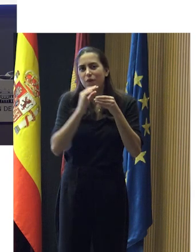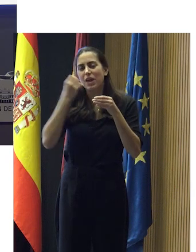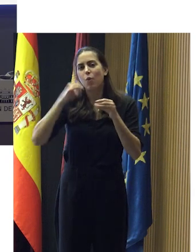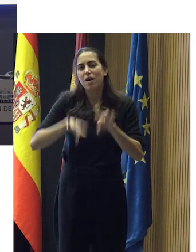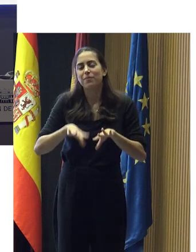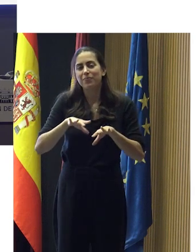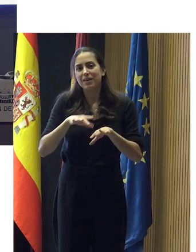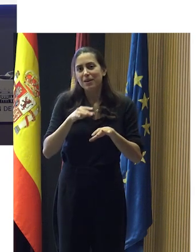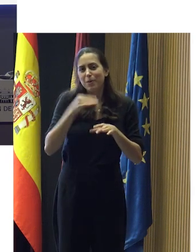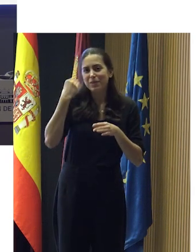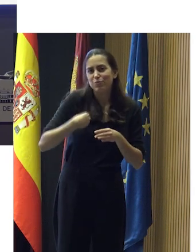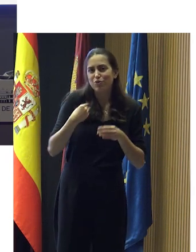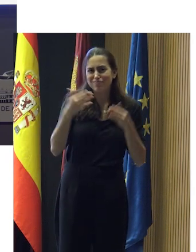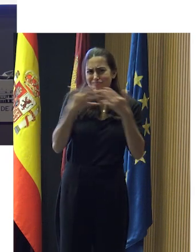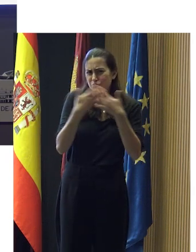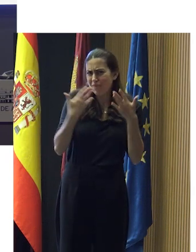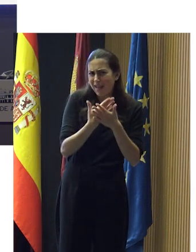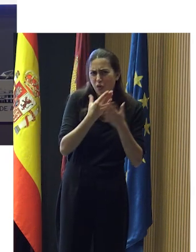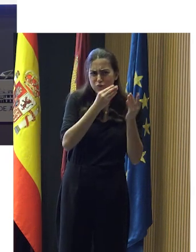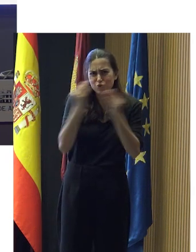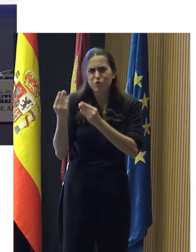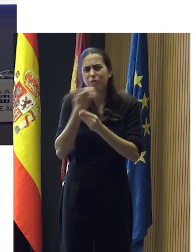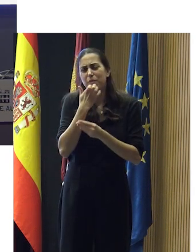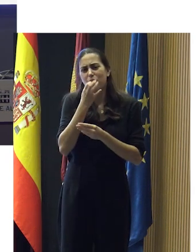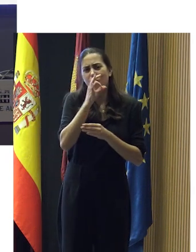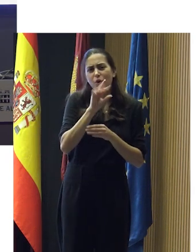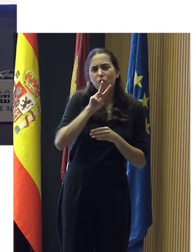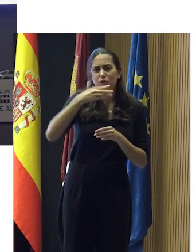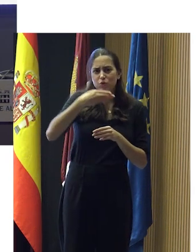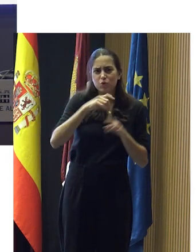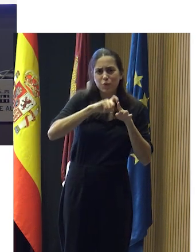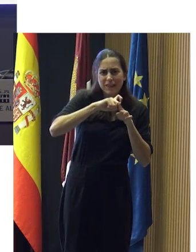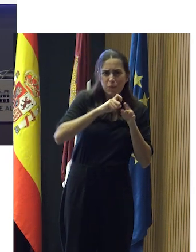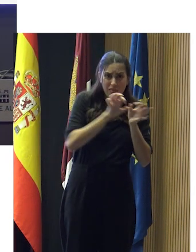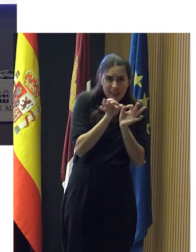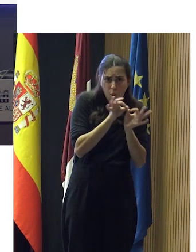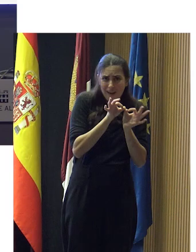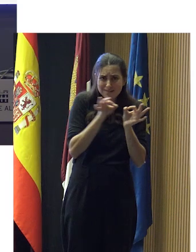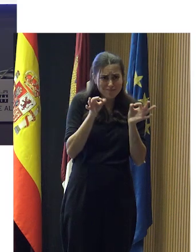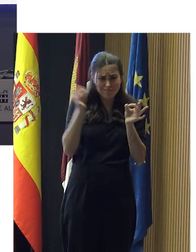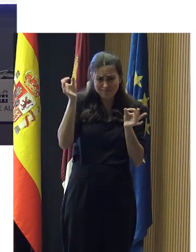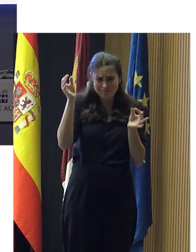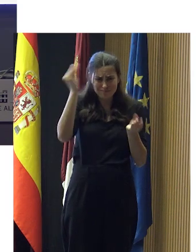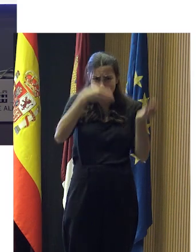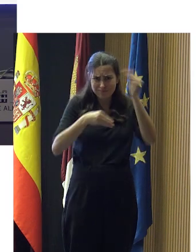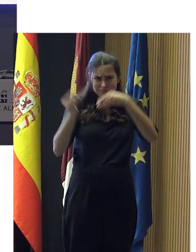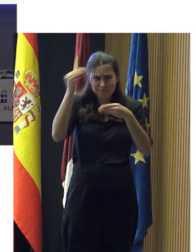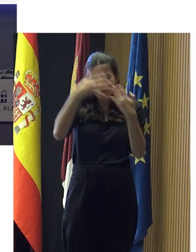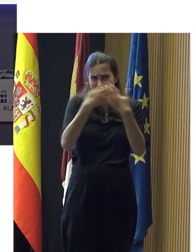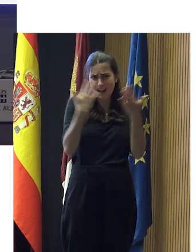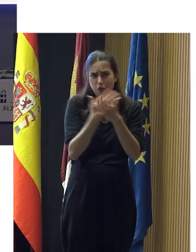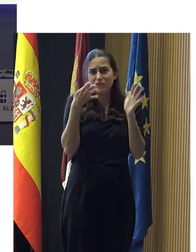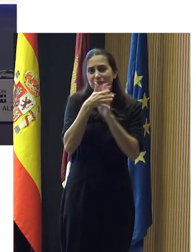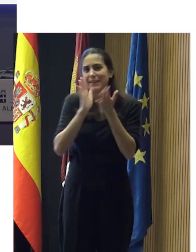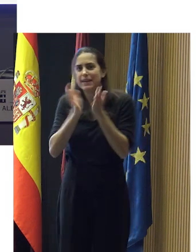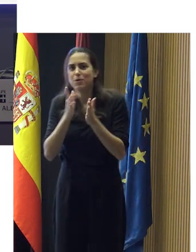Son muy, muy heterogéneos. Están compuestos por muchos subtipos de células, lo que hace más complejo su tratamiento, por lo cual